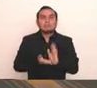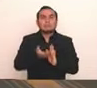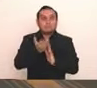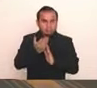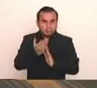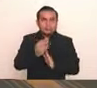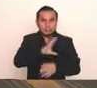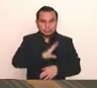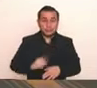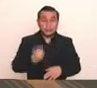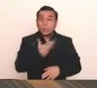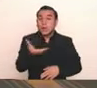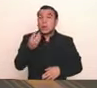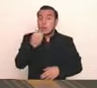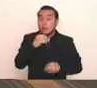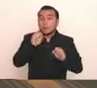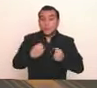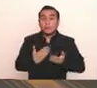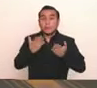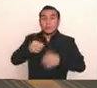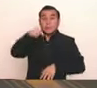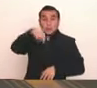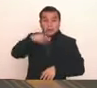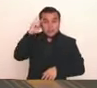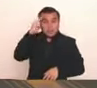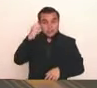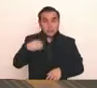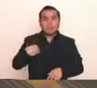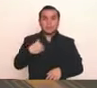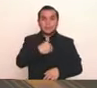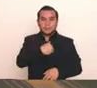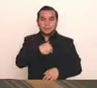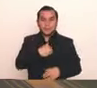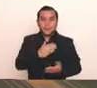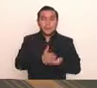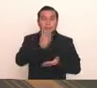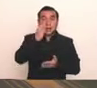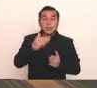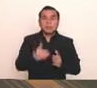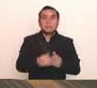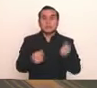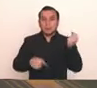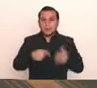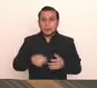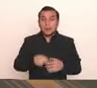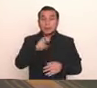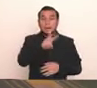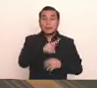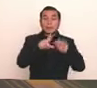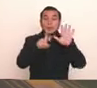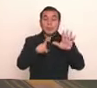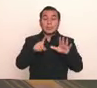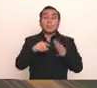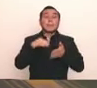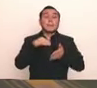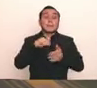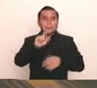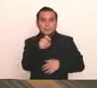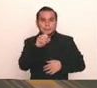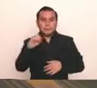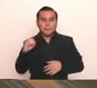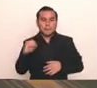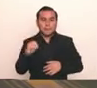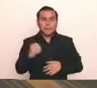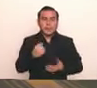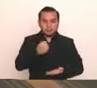de toda nuestra gente hasta la fecha el ministerio de agricultura ha entregado 126 mil paquetes agrícolas en la zona occidentales para la central y